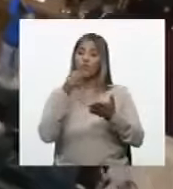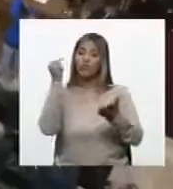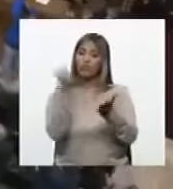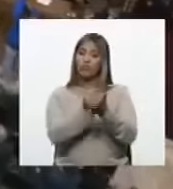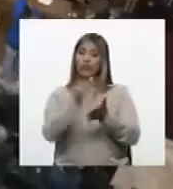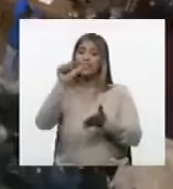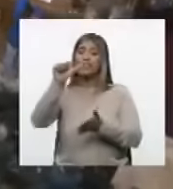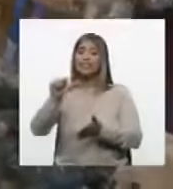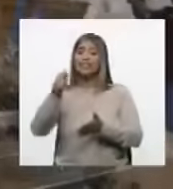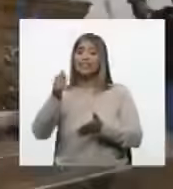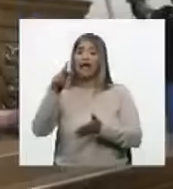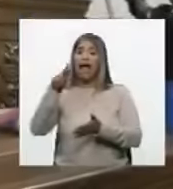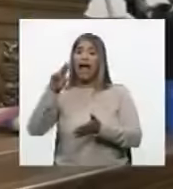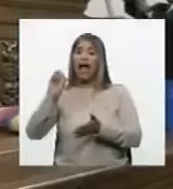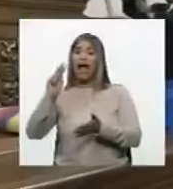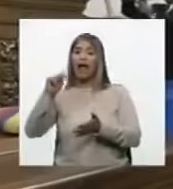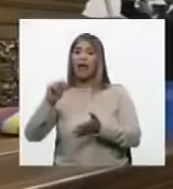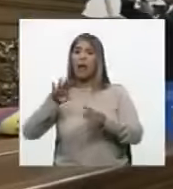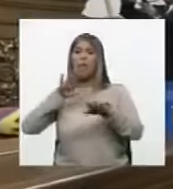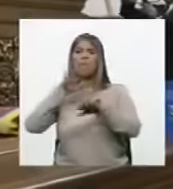SAREN. ¿Por qué?